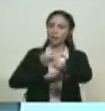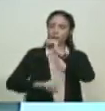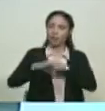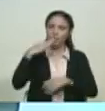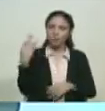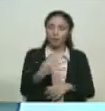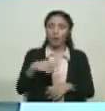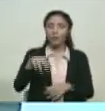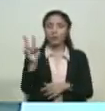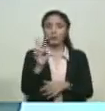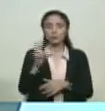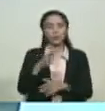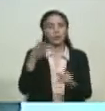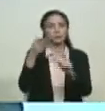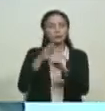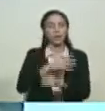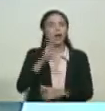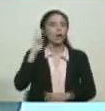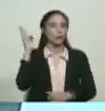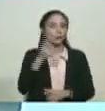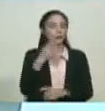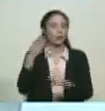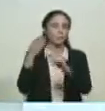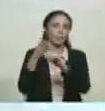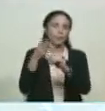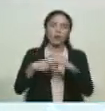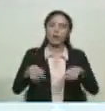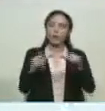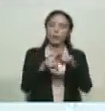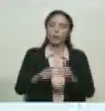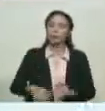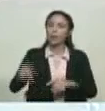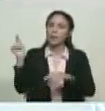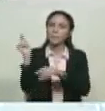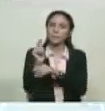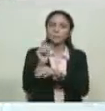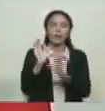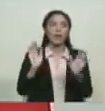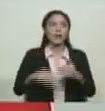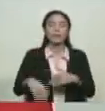de Venezuela allá en Washington. Así tenga que hablar